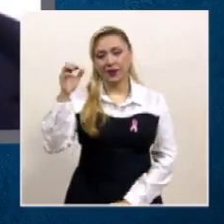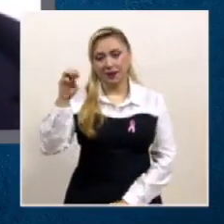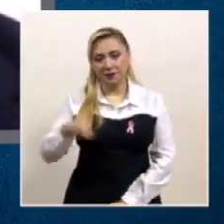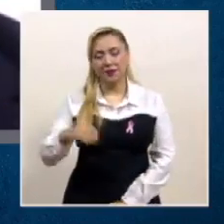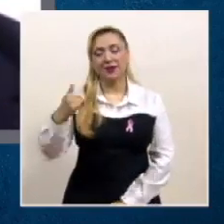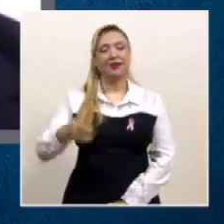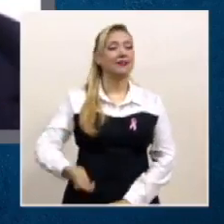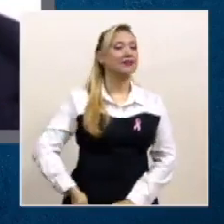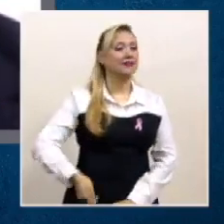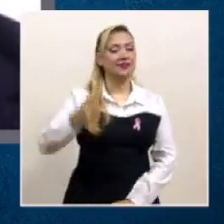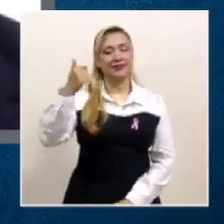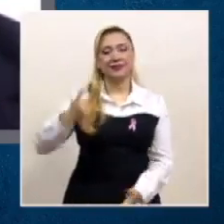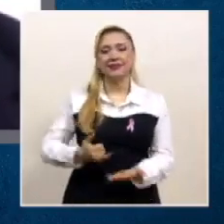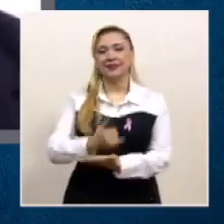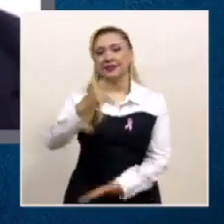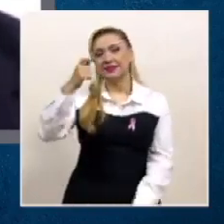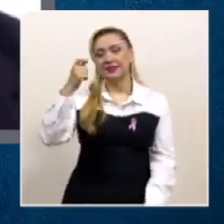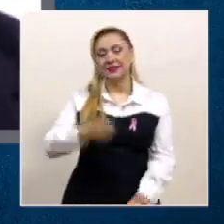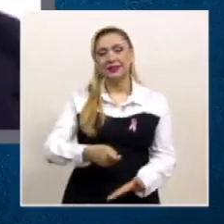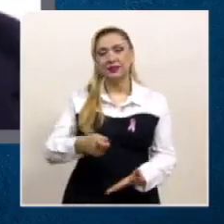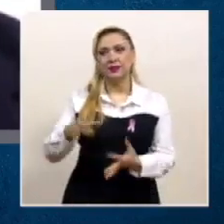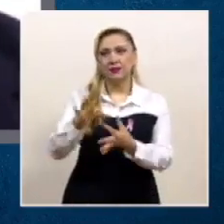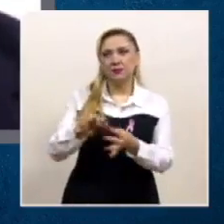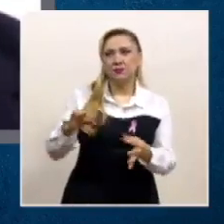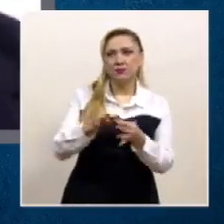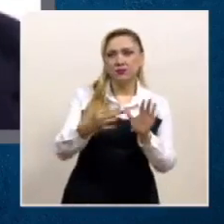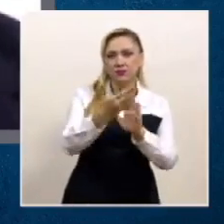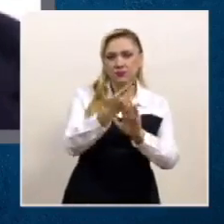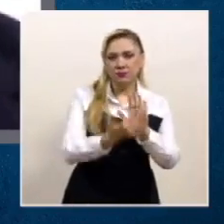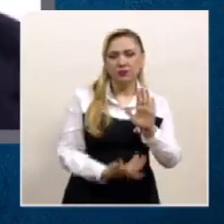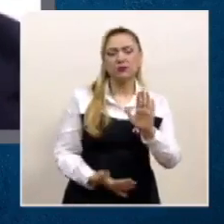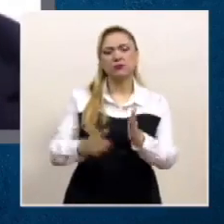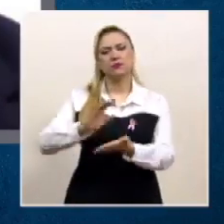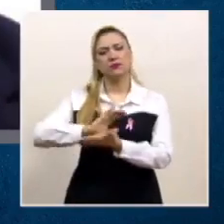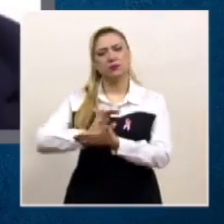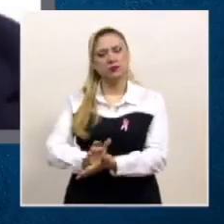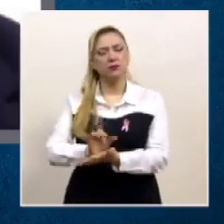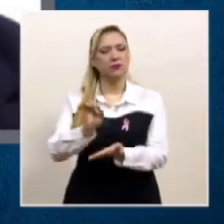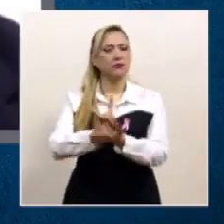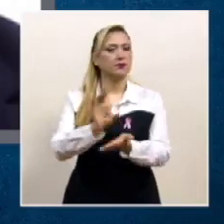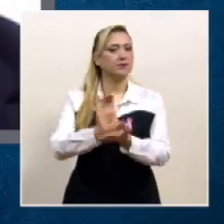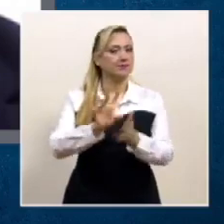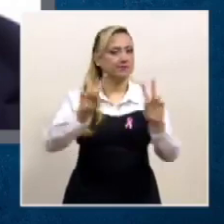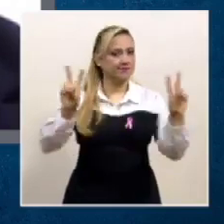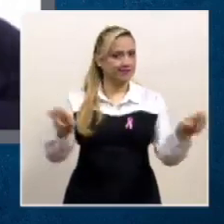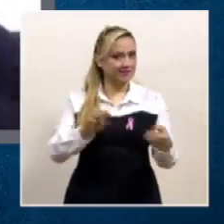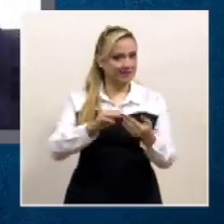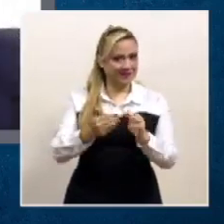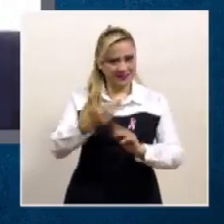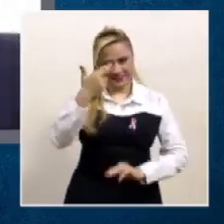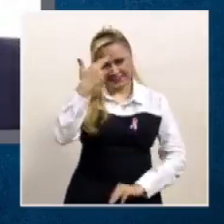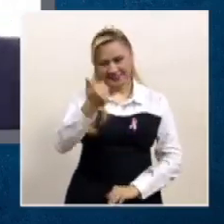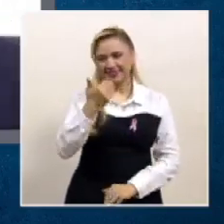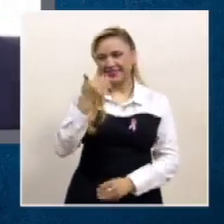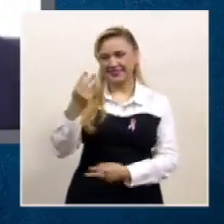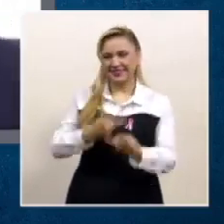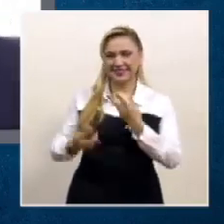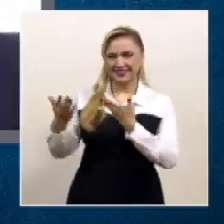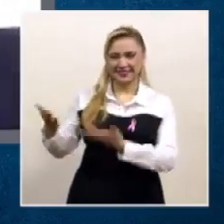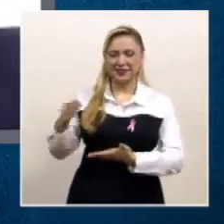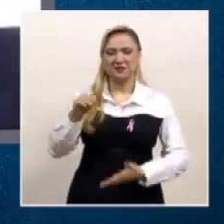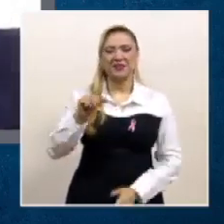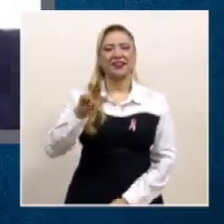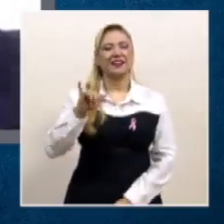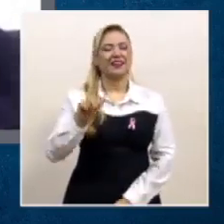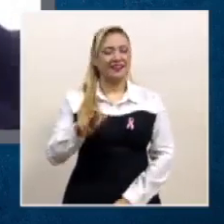primer precedente jurisdiccional a nivel nacional sobre discriminación por motivos de discapacidad. Bienvenida, Mariana. Muchas gracias, Roberto. Es